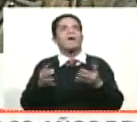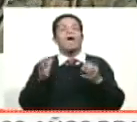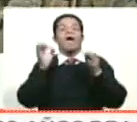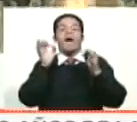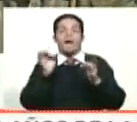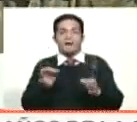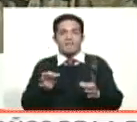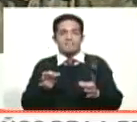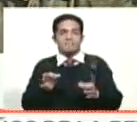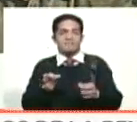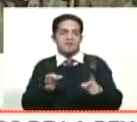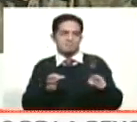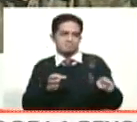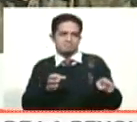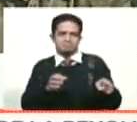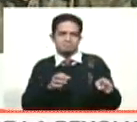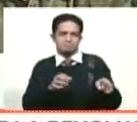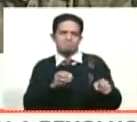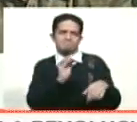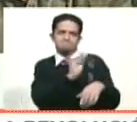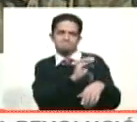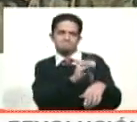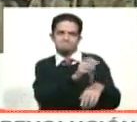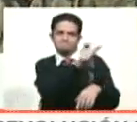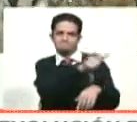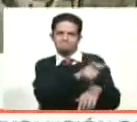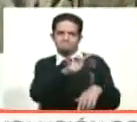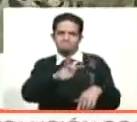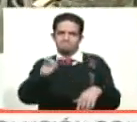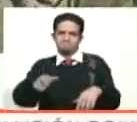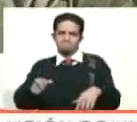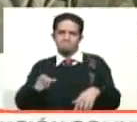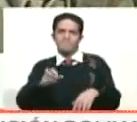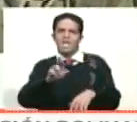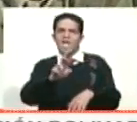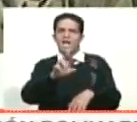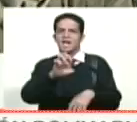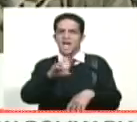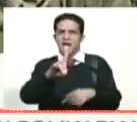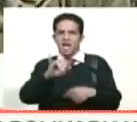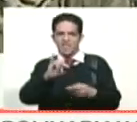comandante de la Redi Central, comandante de la SODI Aragua,